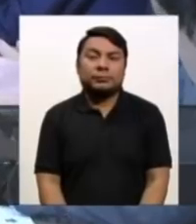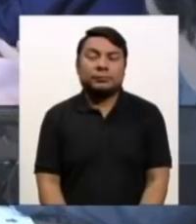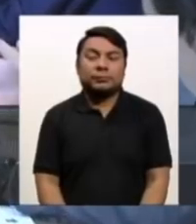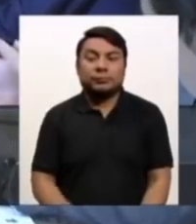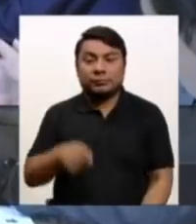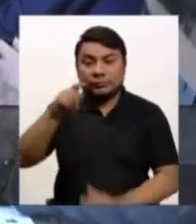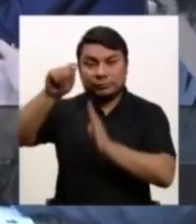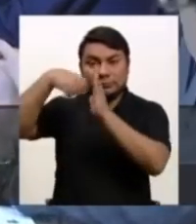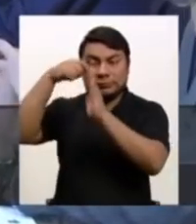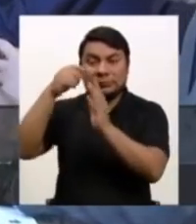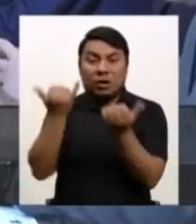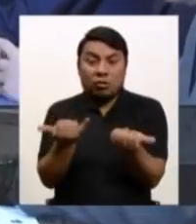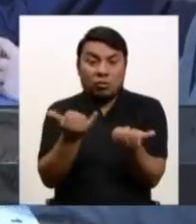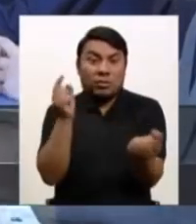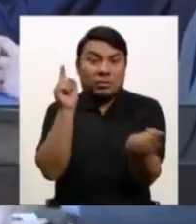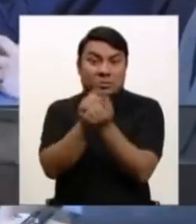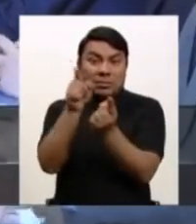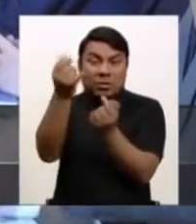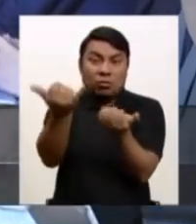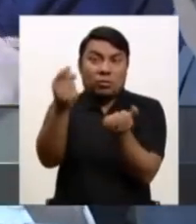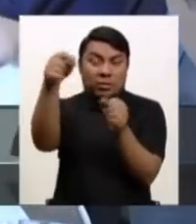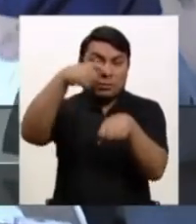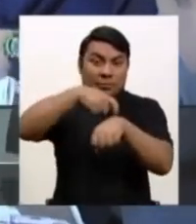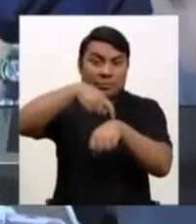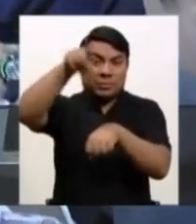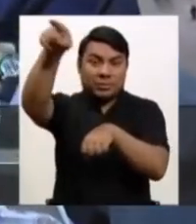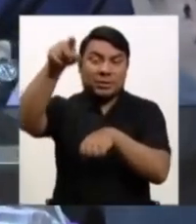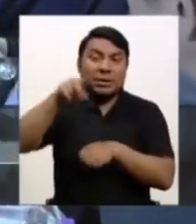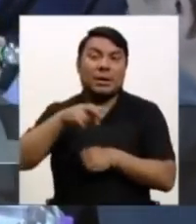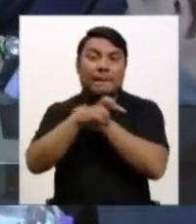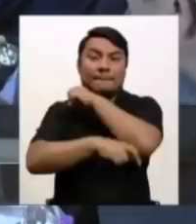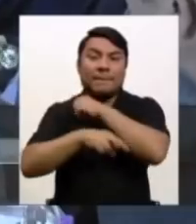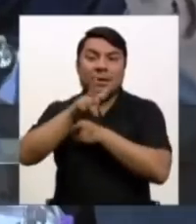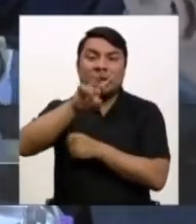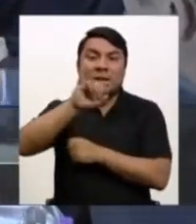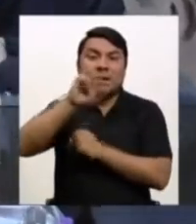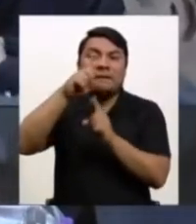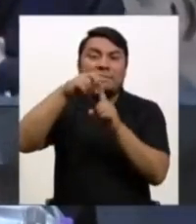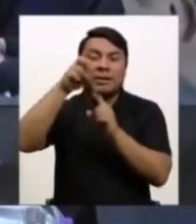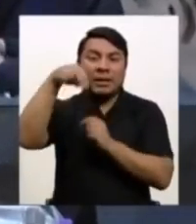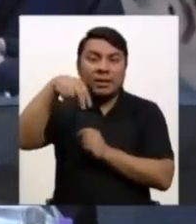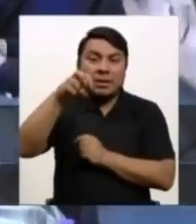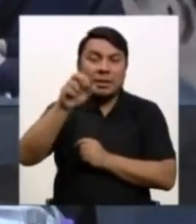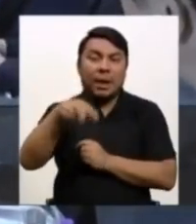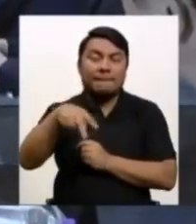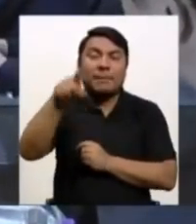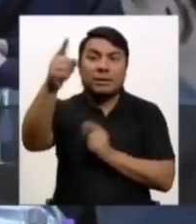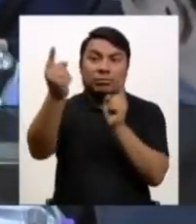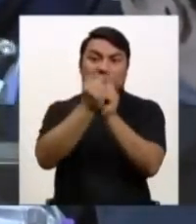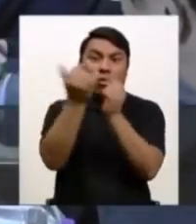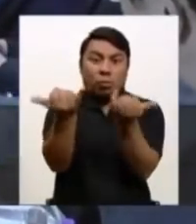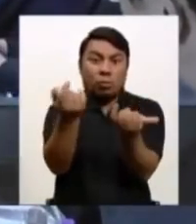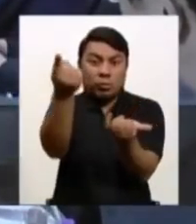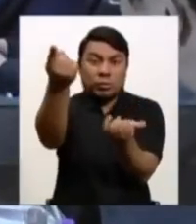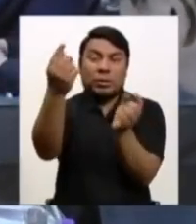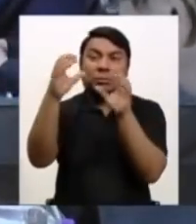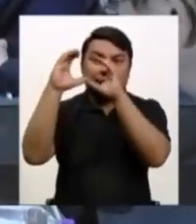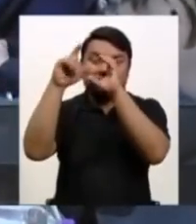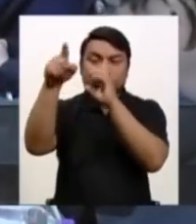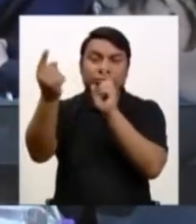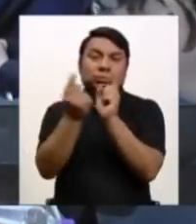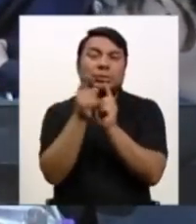Son imágenes en vivo. Esto es lo que está sucediendo en Vietnam, lugar donde se reúne la cita anual de